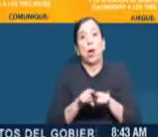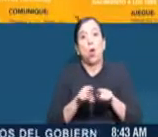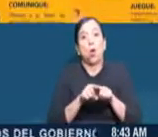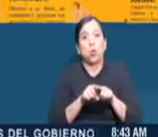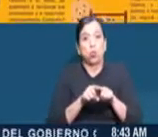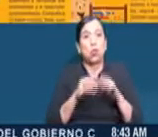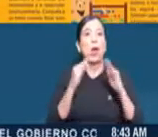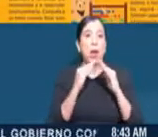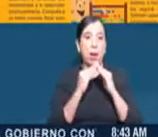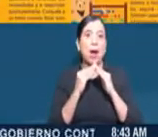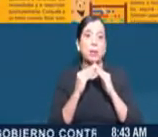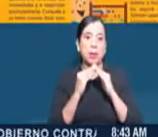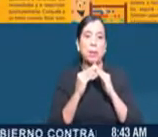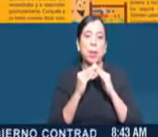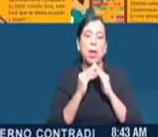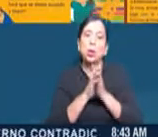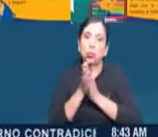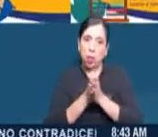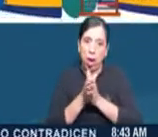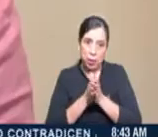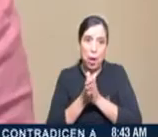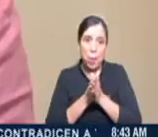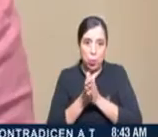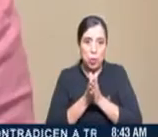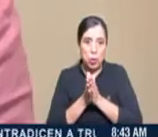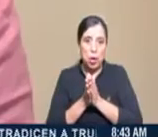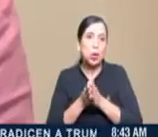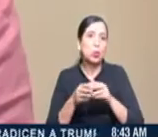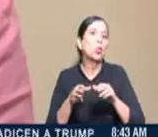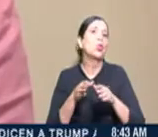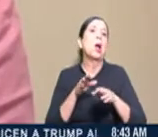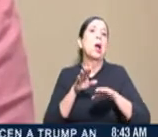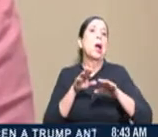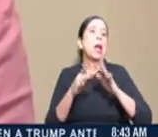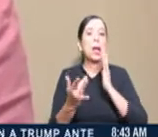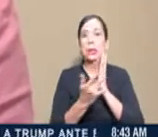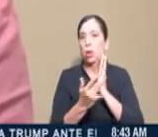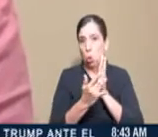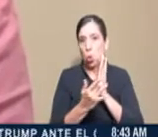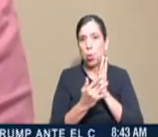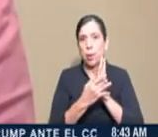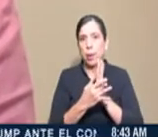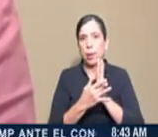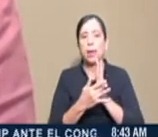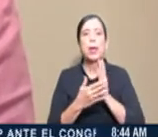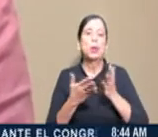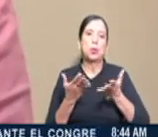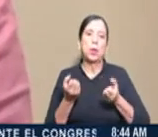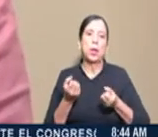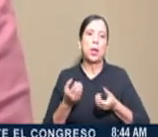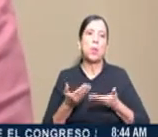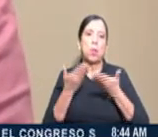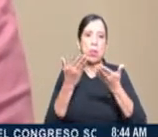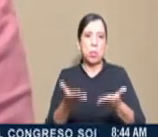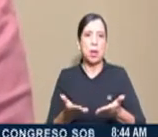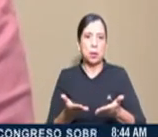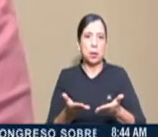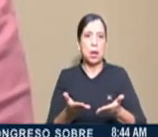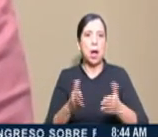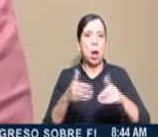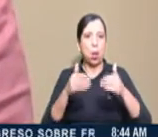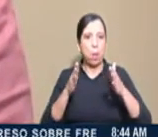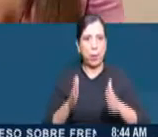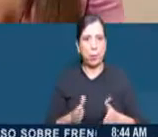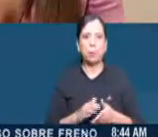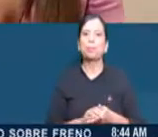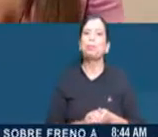que podemos utilizar todas estas herramientas que tenemos disponibles y queremos poner a disposición de la población panameña. Ana